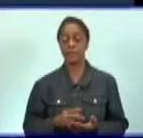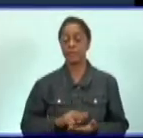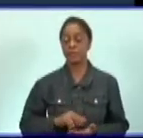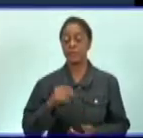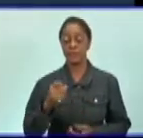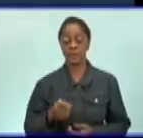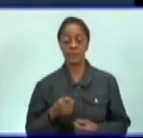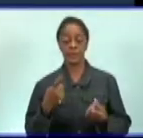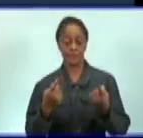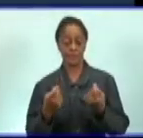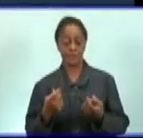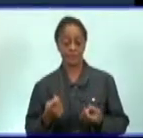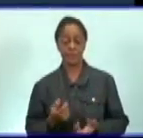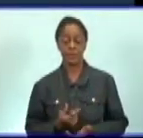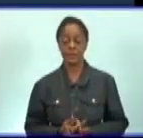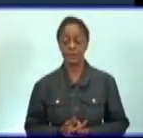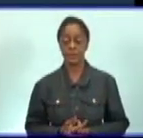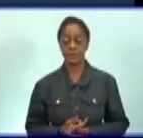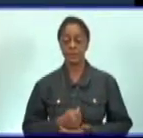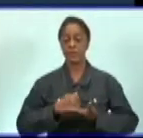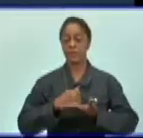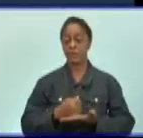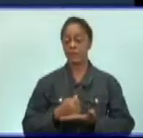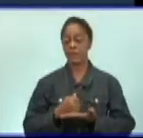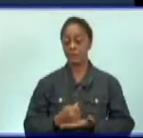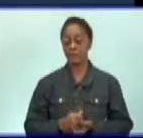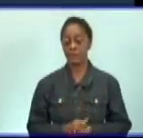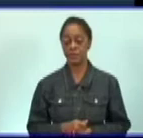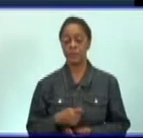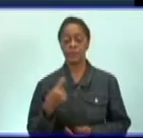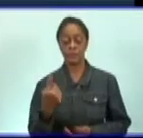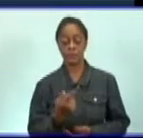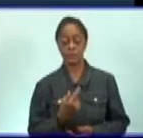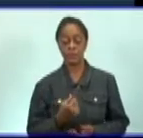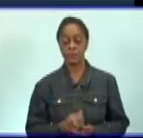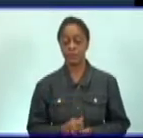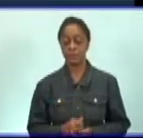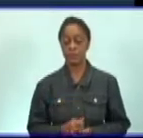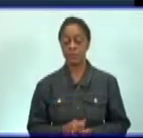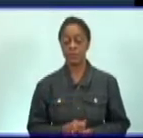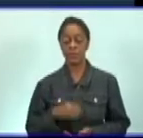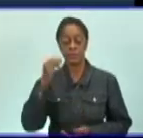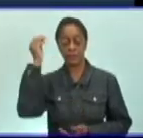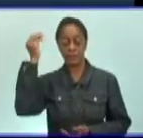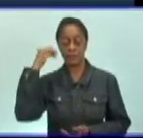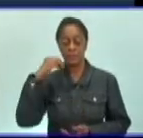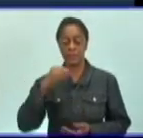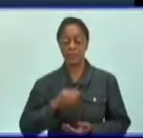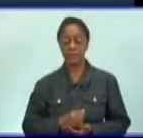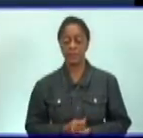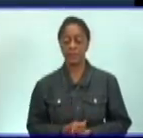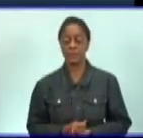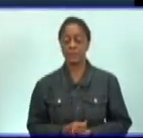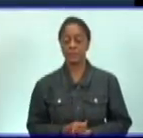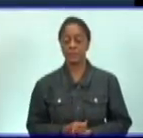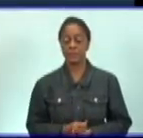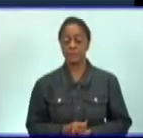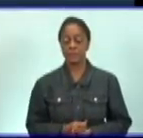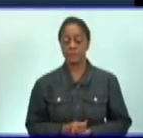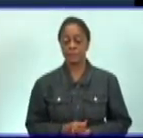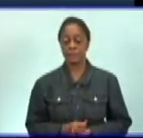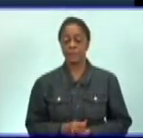es necesario el apoyo de ustedes en el conocimiento de